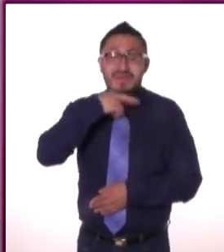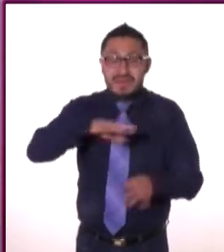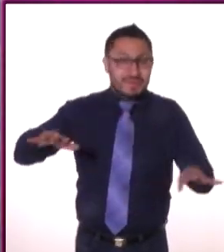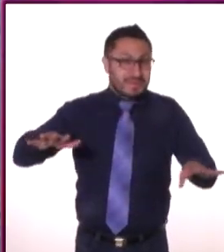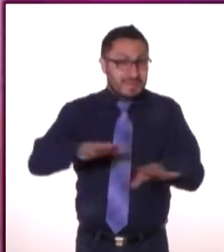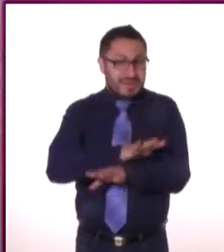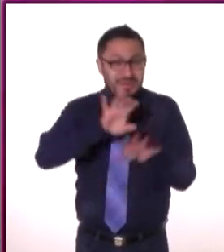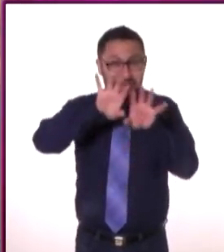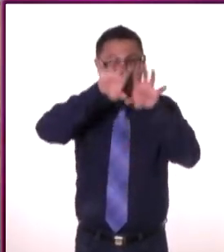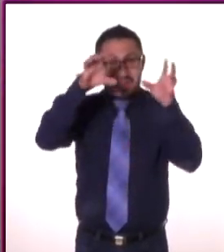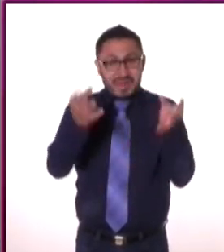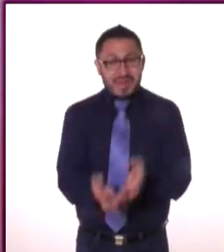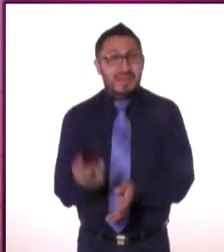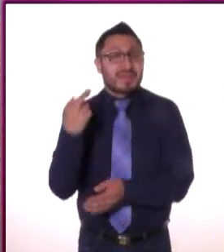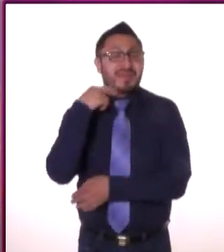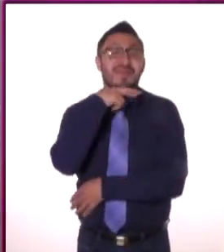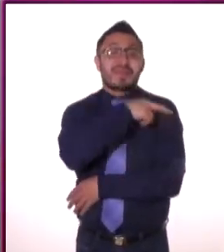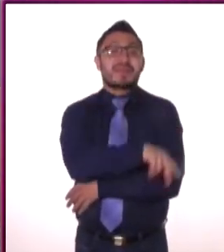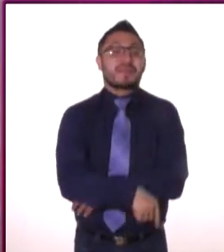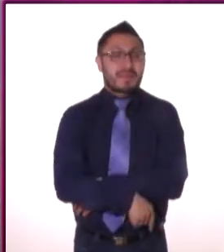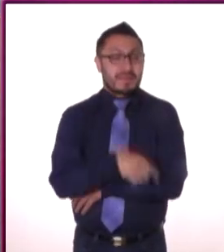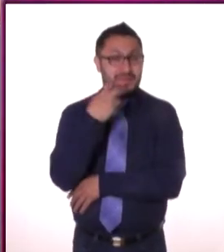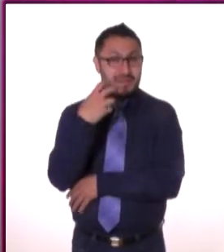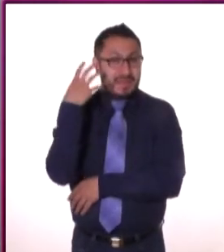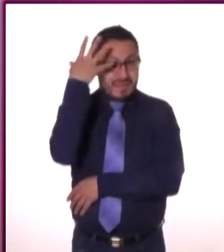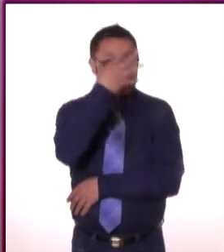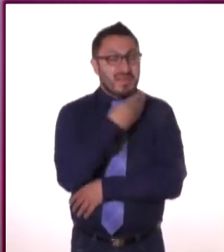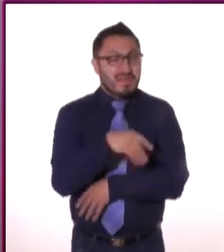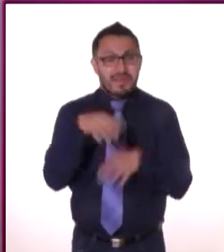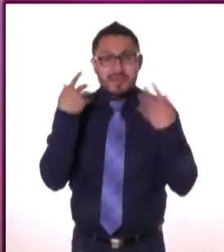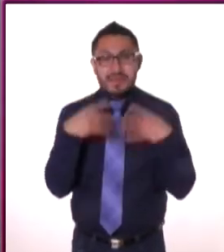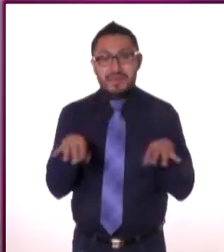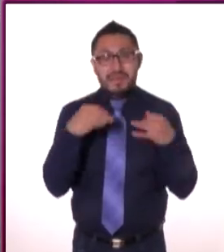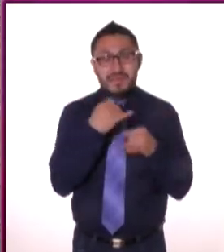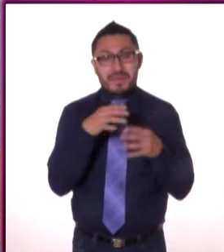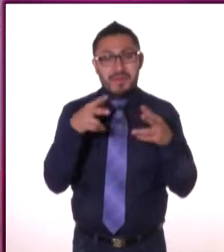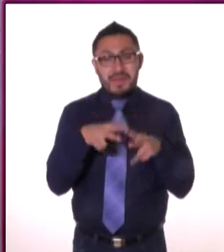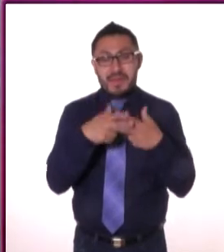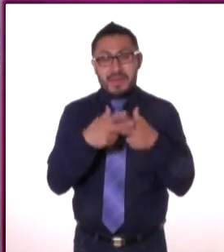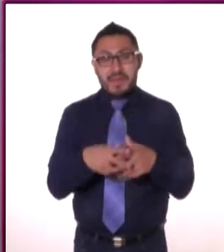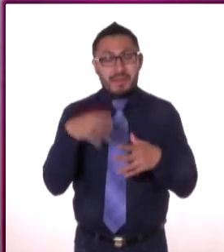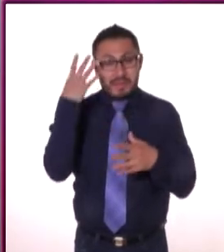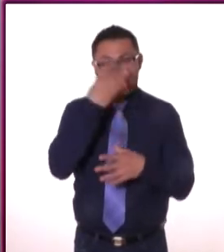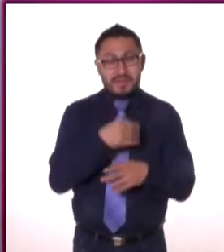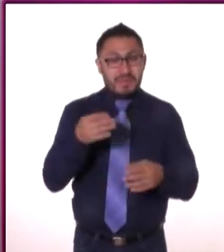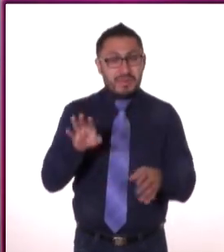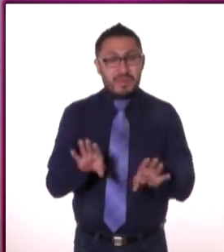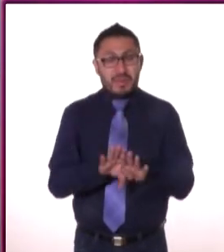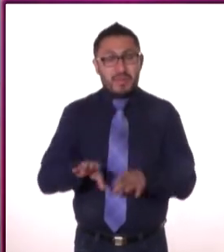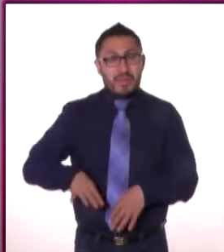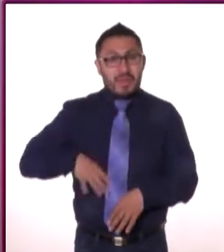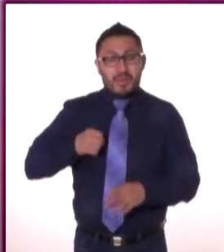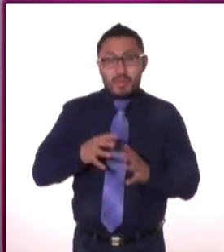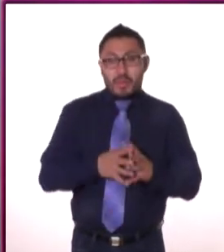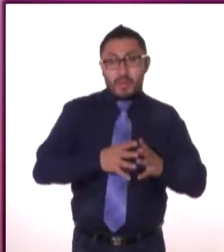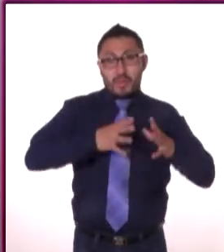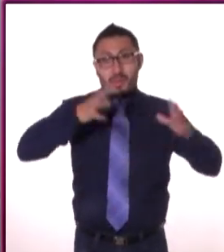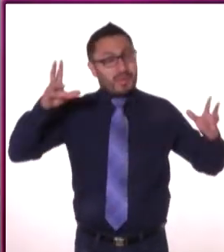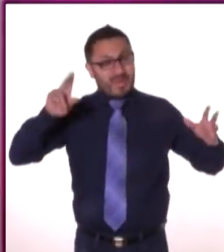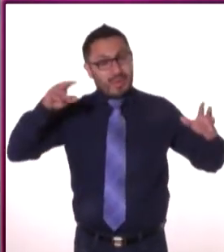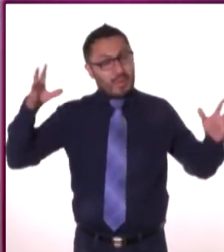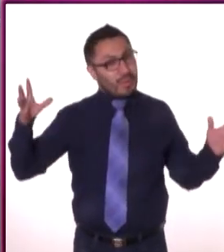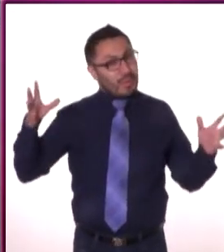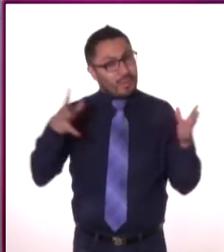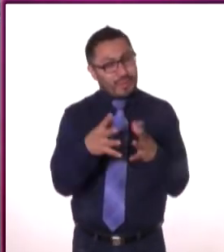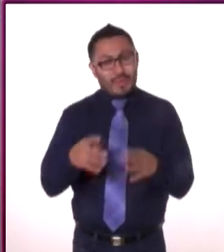conseguimos en mucho menos tiempo que el imaginado, ¿eh? Es que es una de las bellezas de esta increíble herramienta, que puede maximizar el esfuerzo